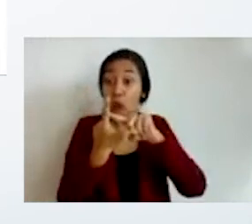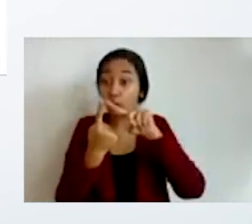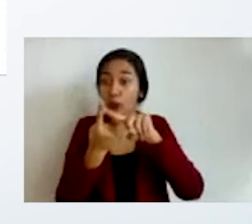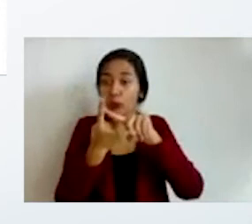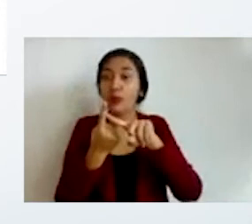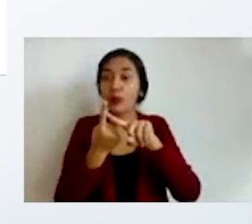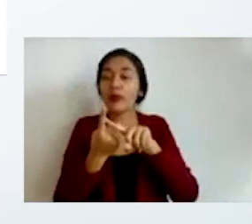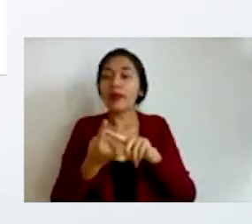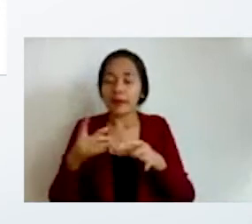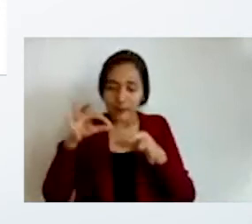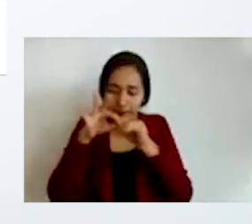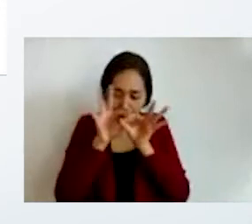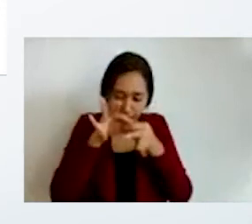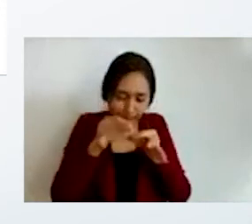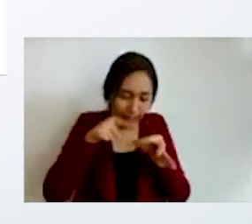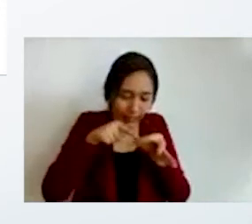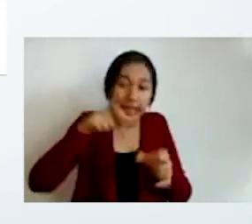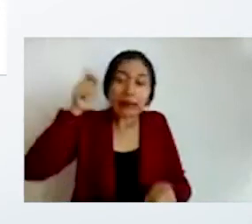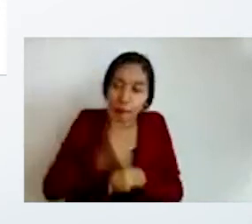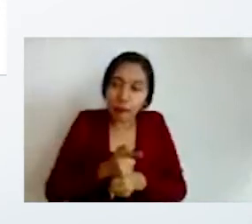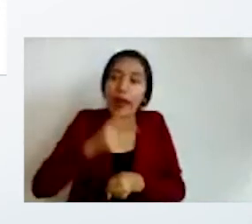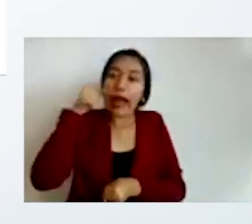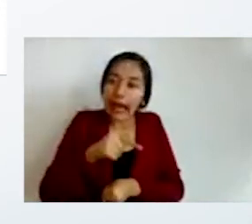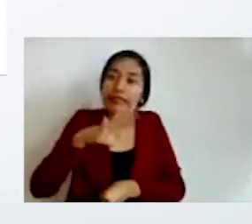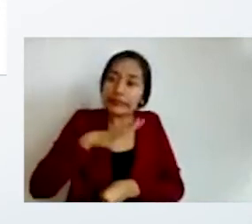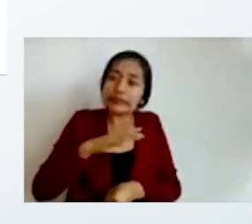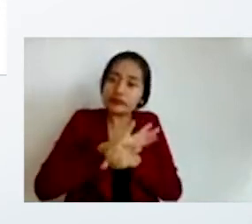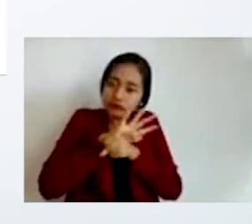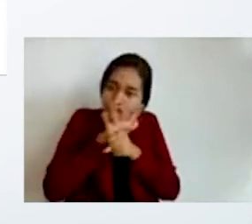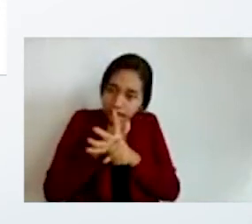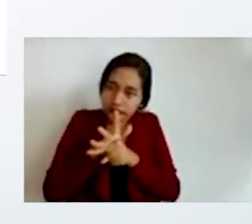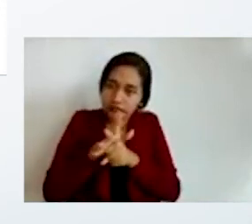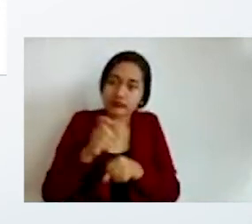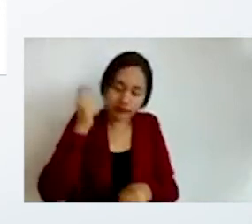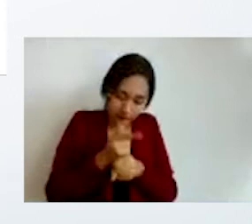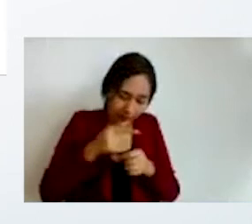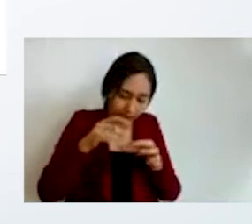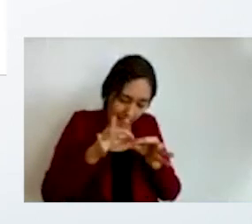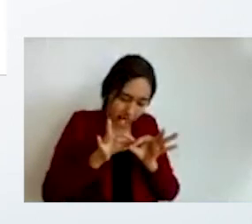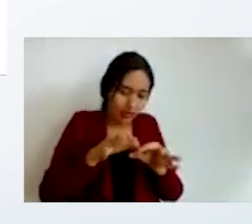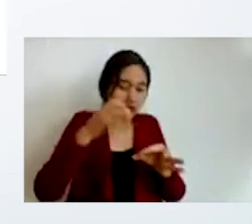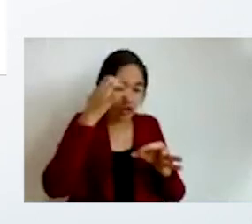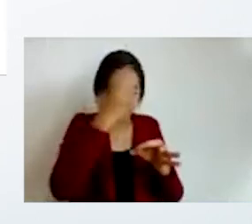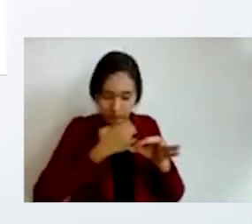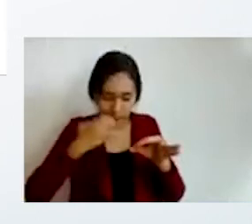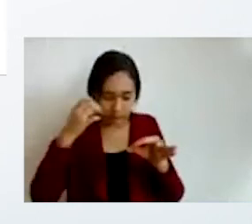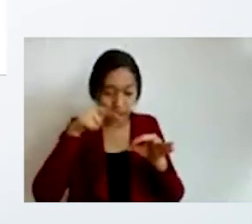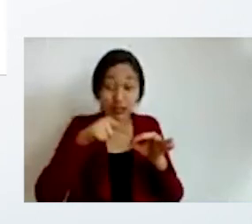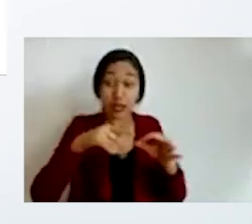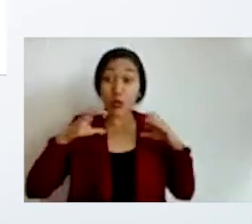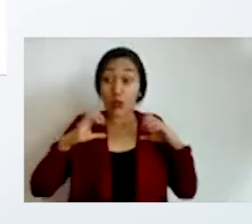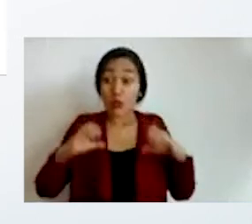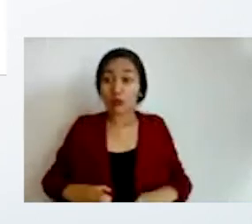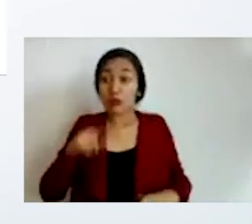virus presente, que está el organismo, bueno, que está el agresor está presente en la persona enferma.